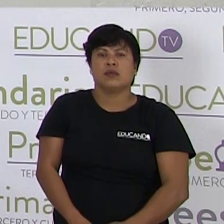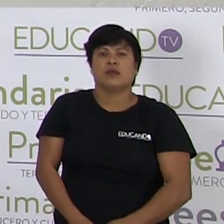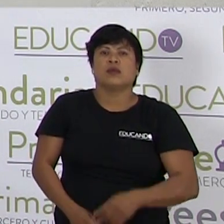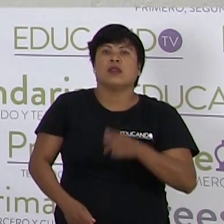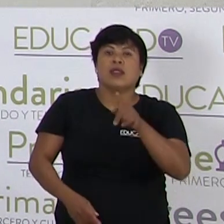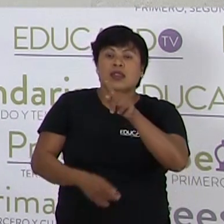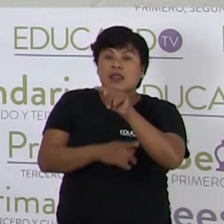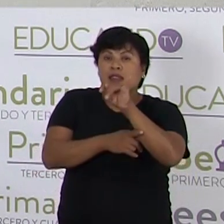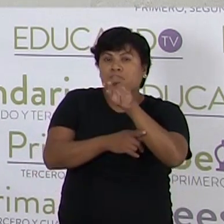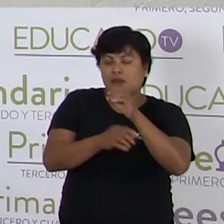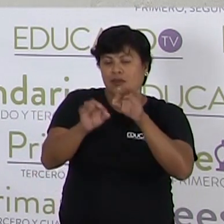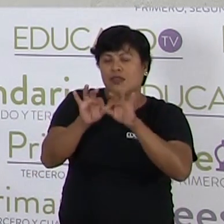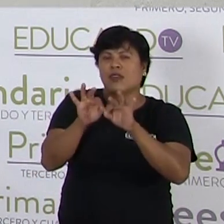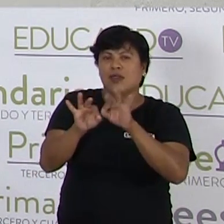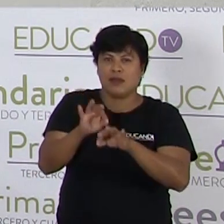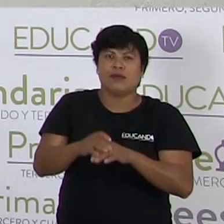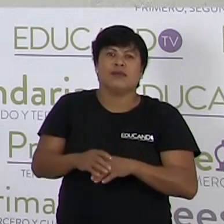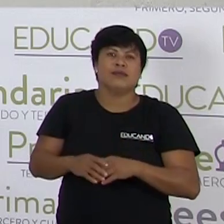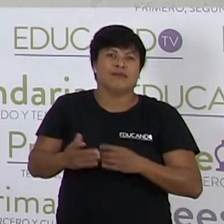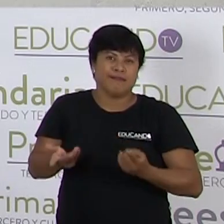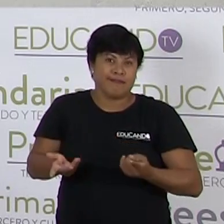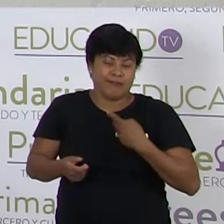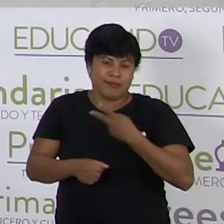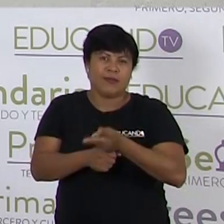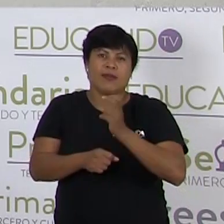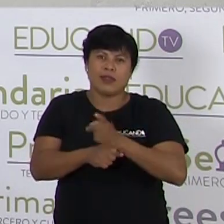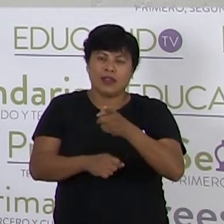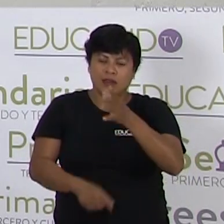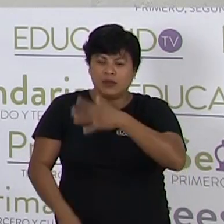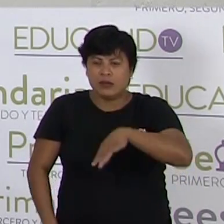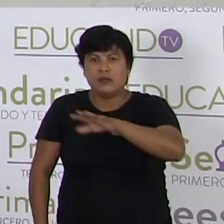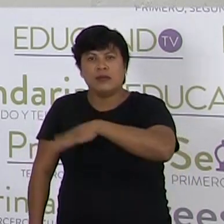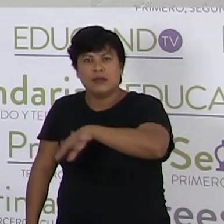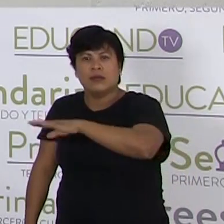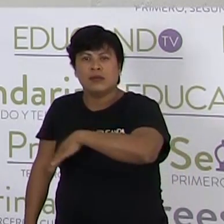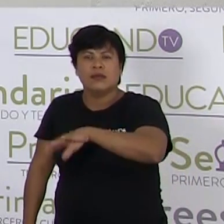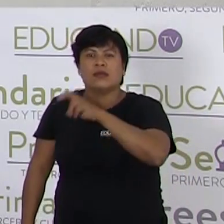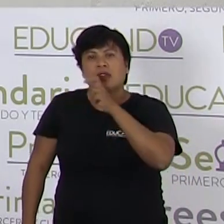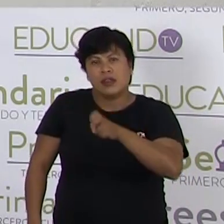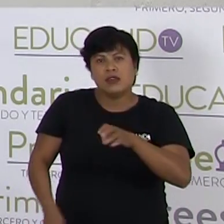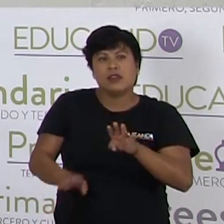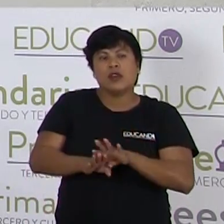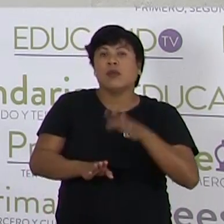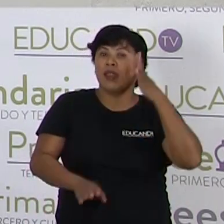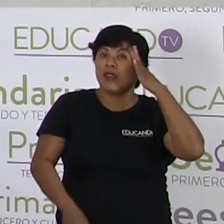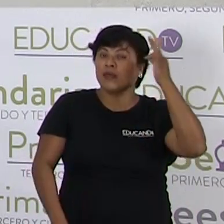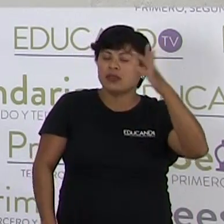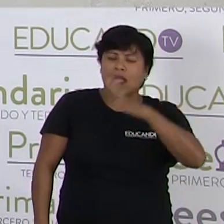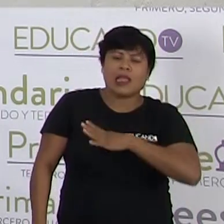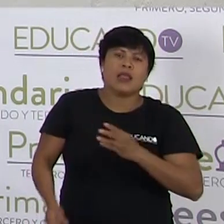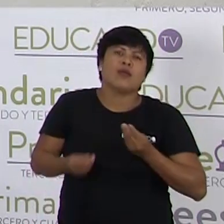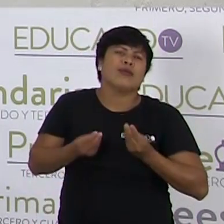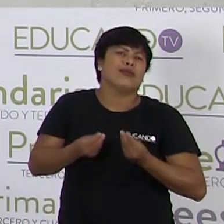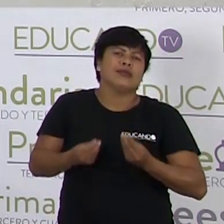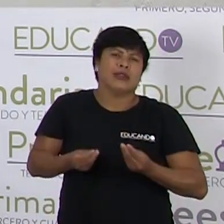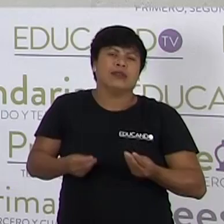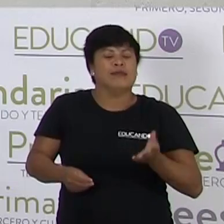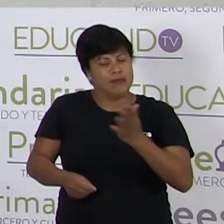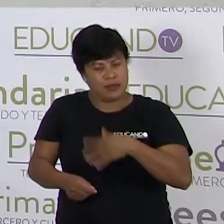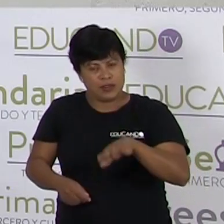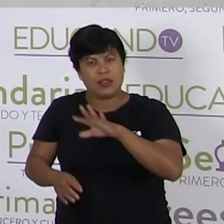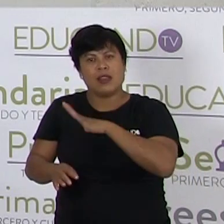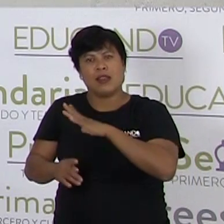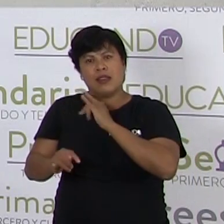Los tíos. Les invito a que busquen de este tipo de adivinanzas. Hay muchas en las